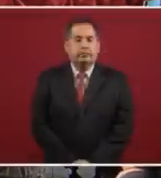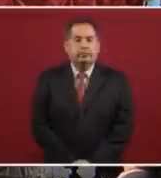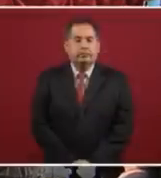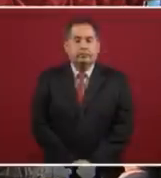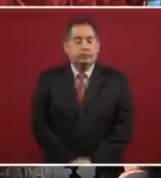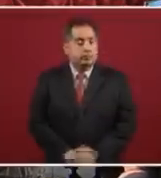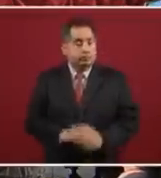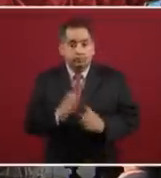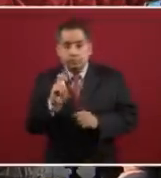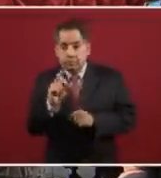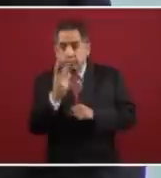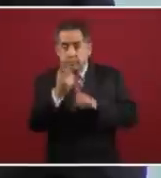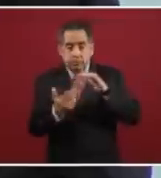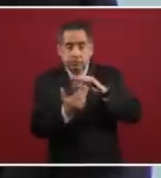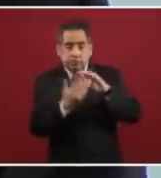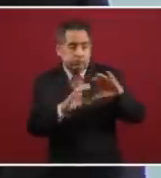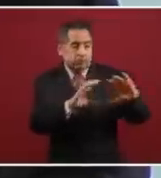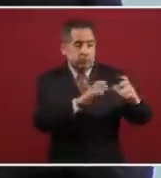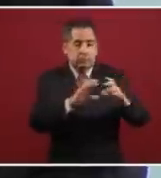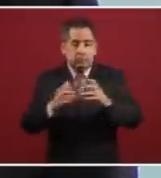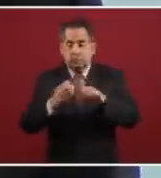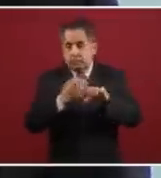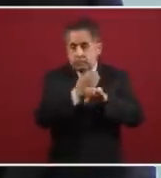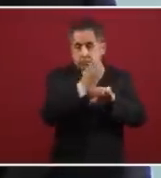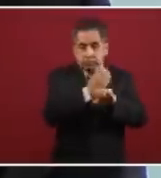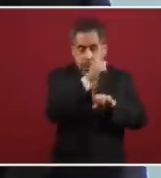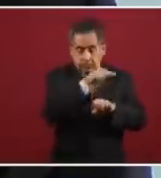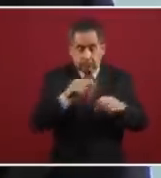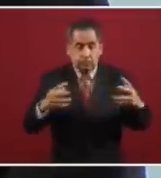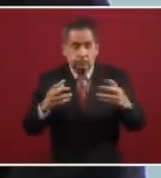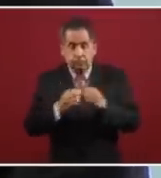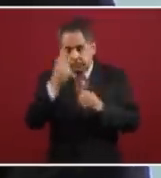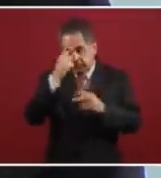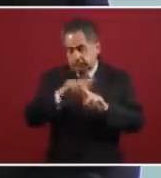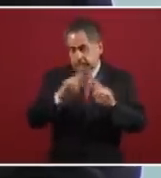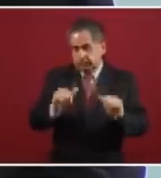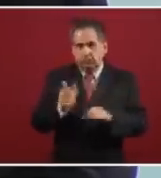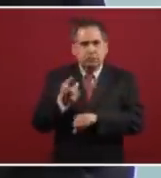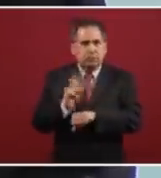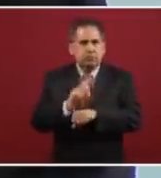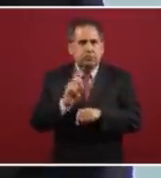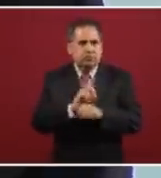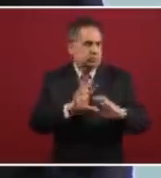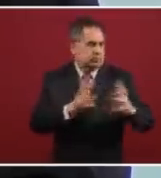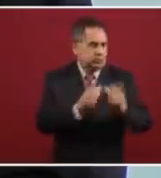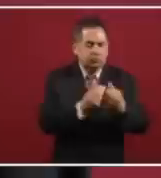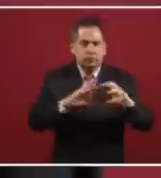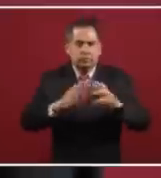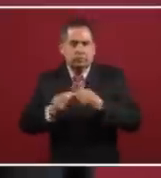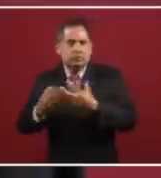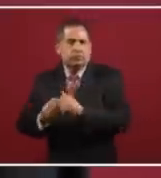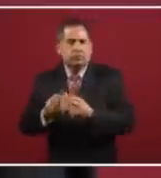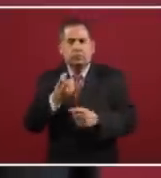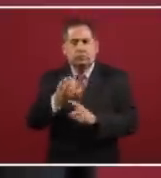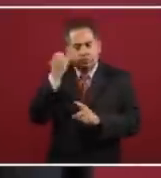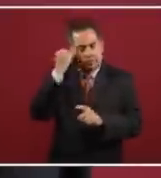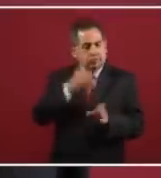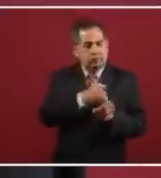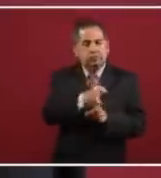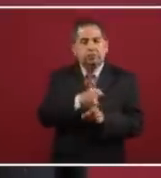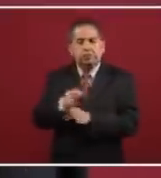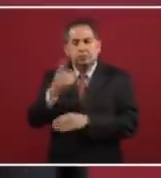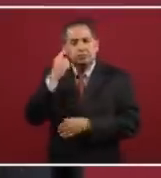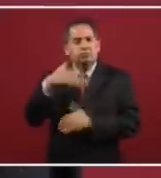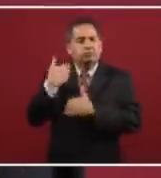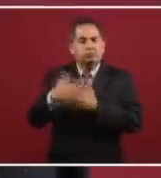mesas estatales para la construcción de paz que sesionan diariamente y son los ejes operativos de la estrategia